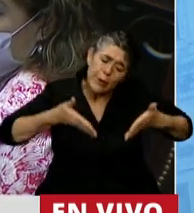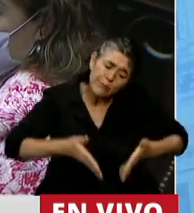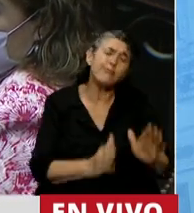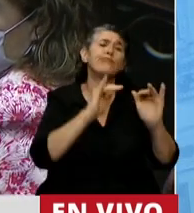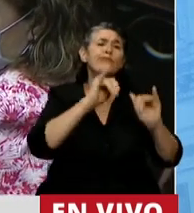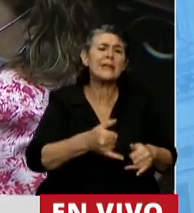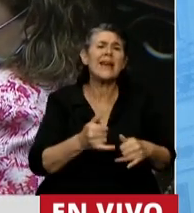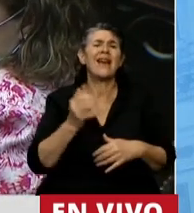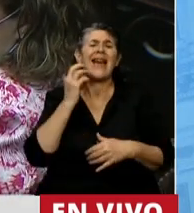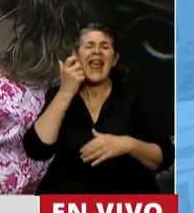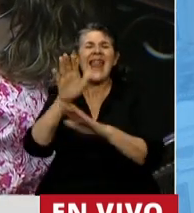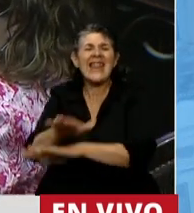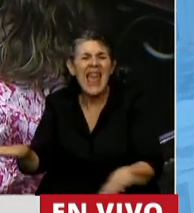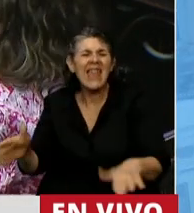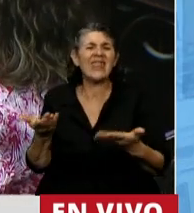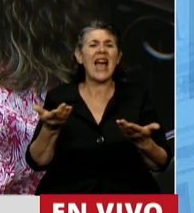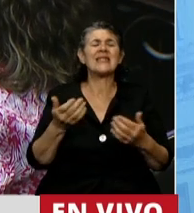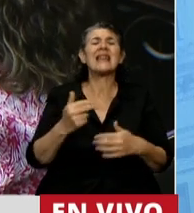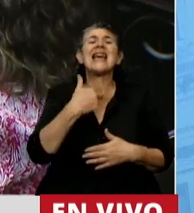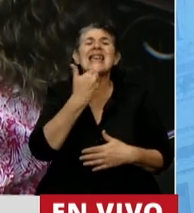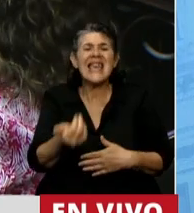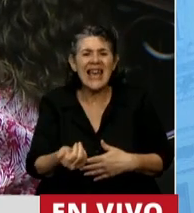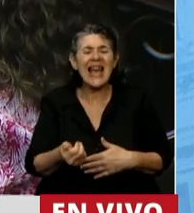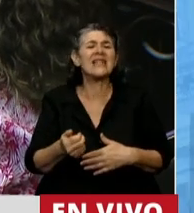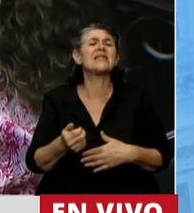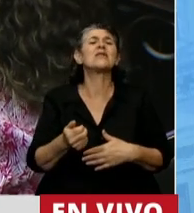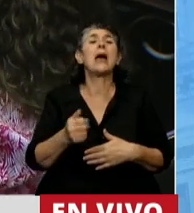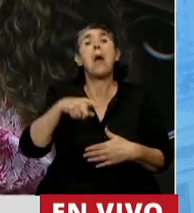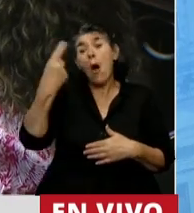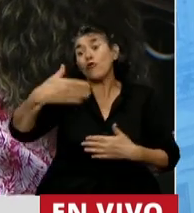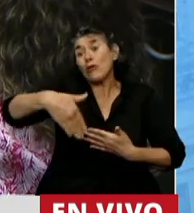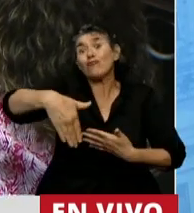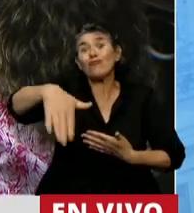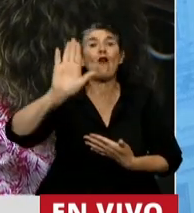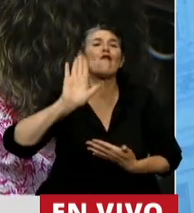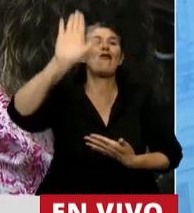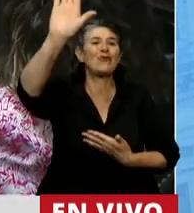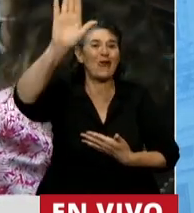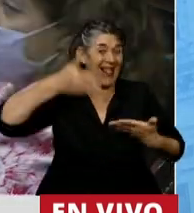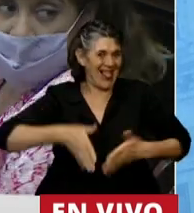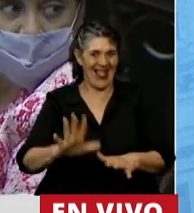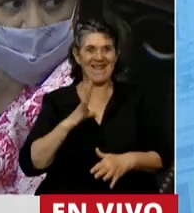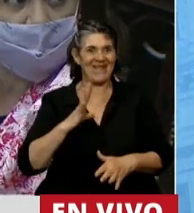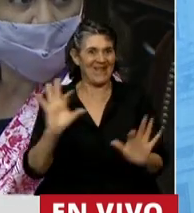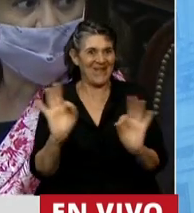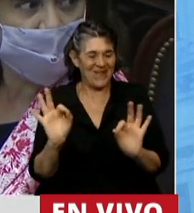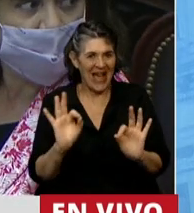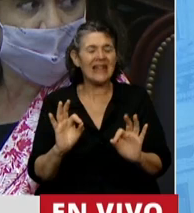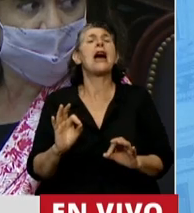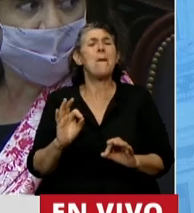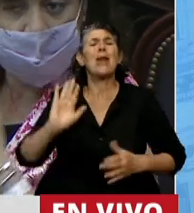nietas, para todas las pibas que rodean, para las hijas y para las que están por venir. Digamos, es para todas las mujeres y personas